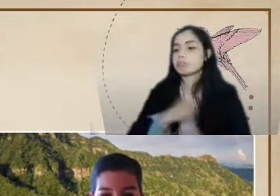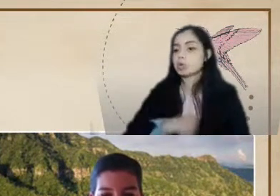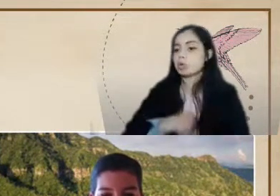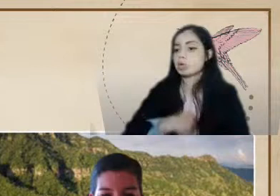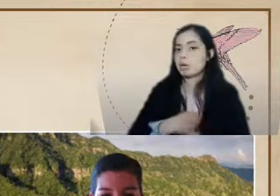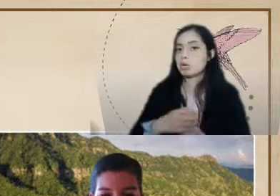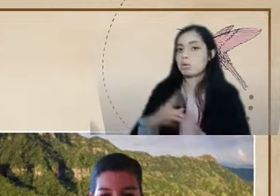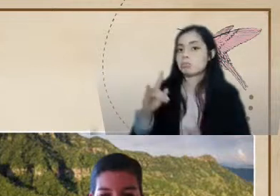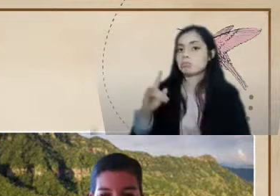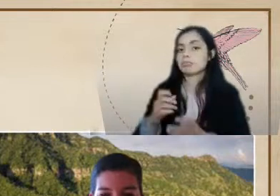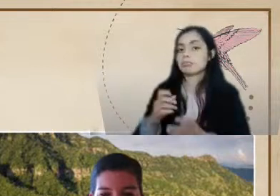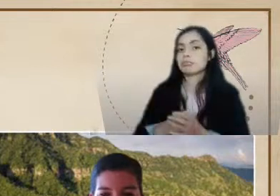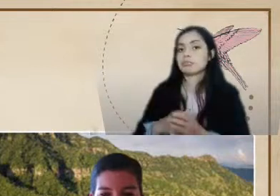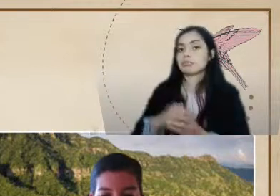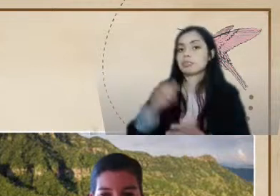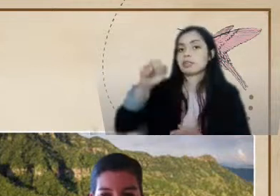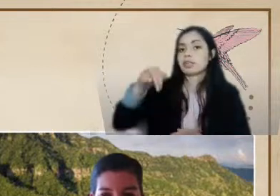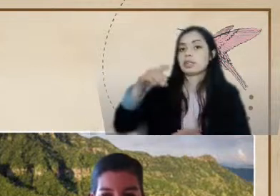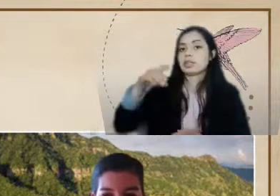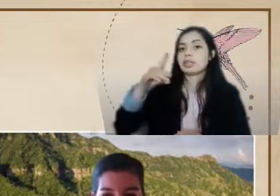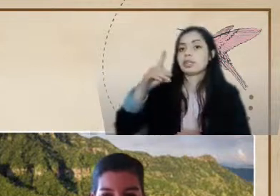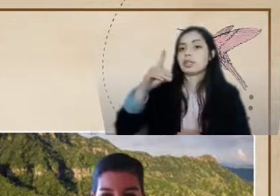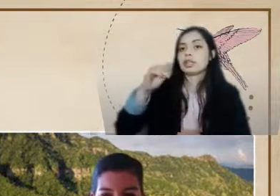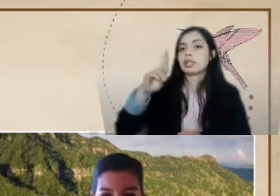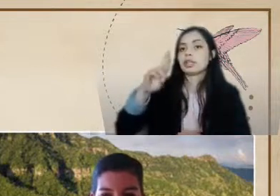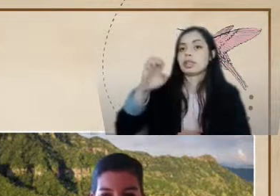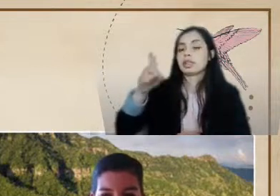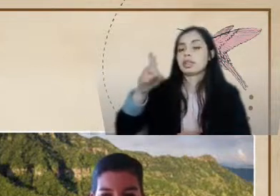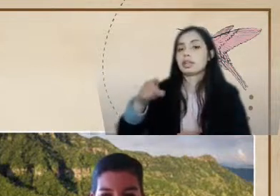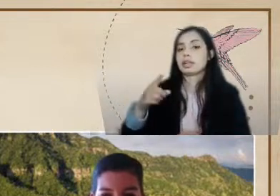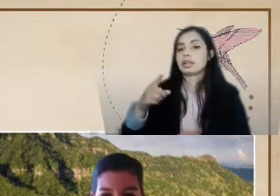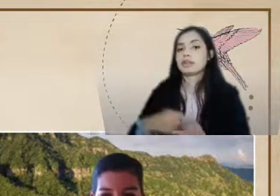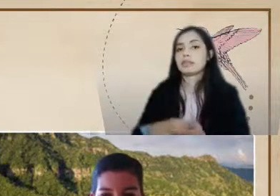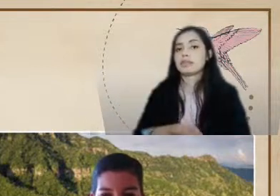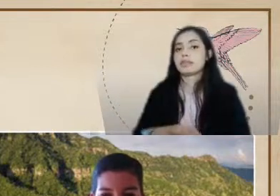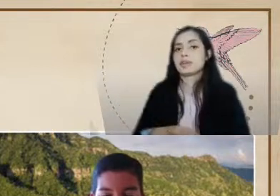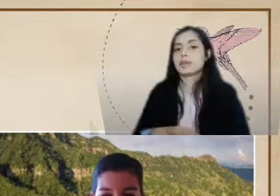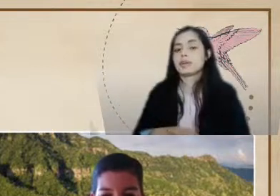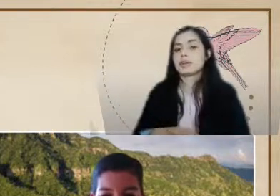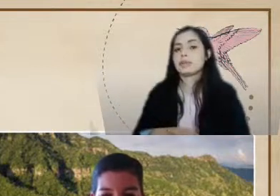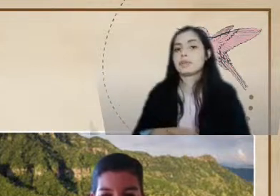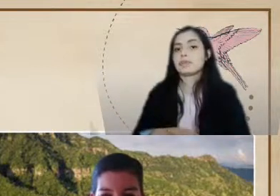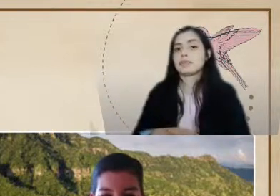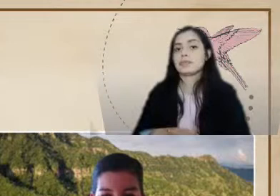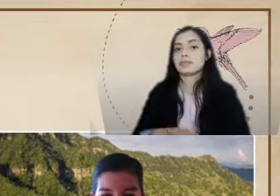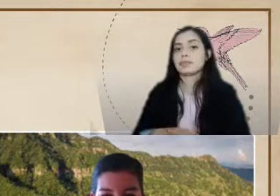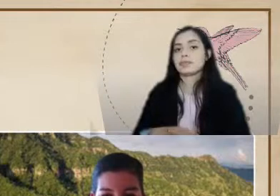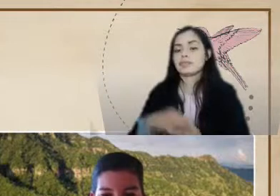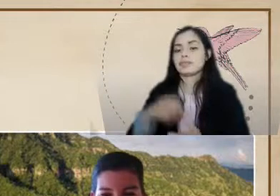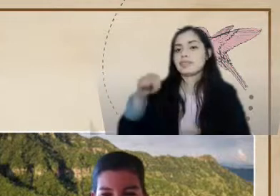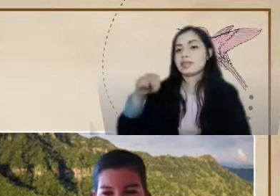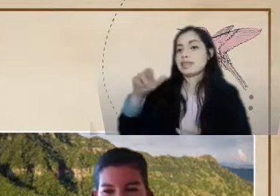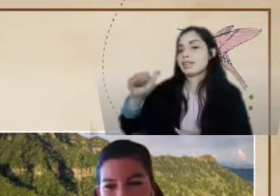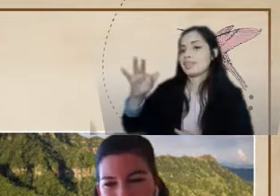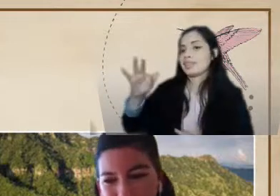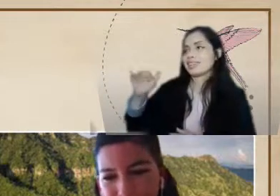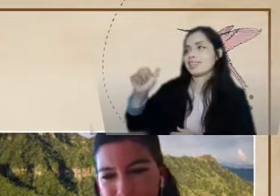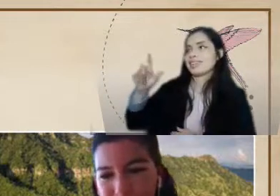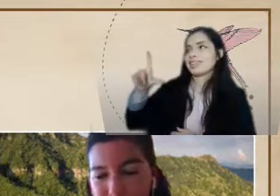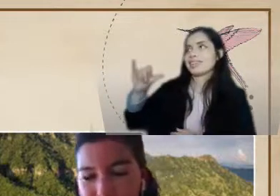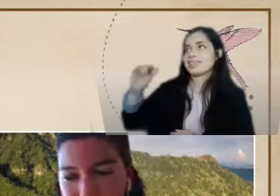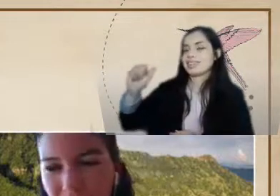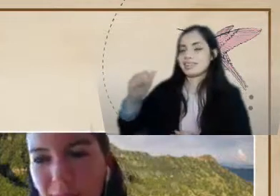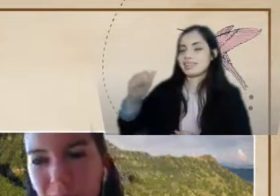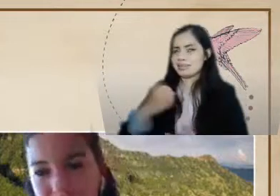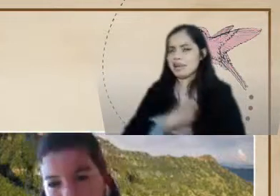Adelante, Andrés. No, viceministro, la pregunta es como para Natalia, que es su área de investigación y quien puede hablar